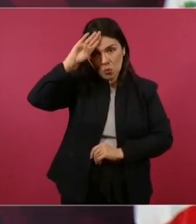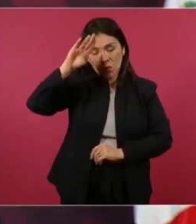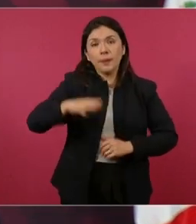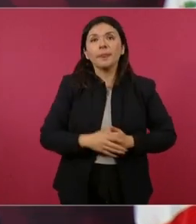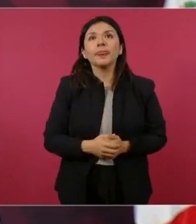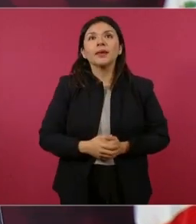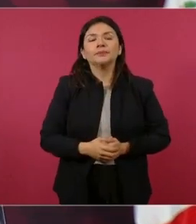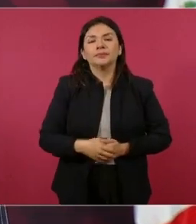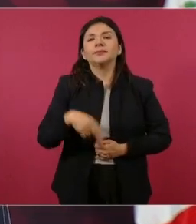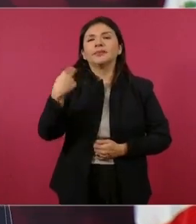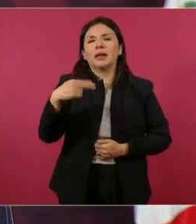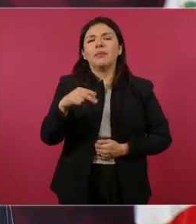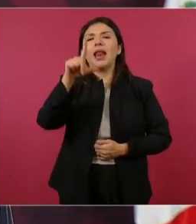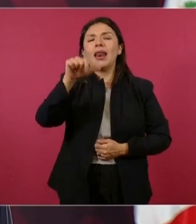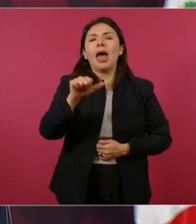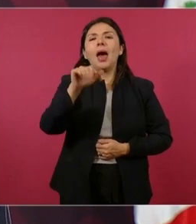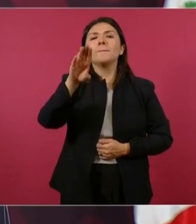le llamaban la botella,